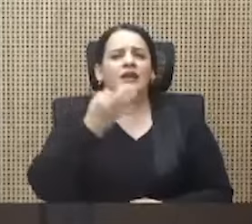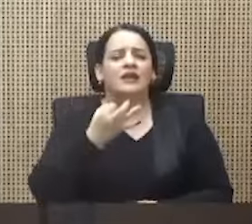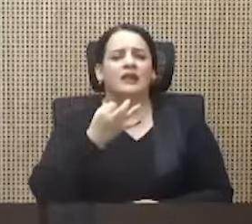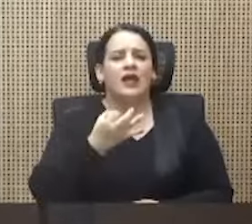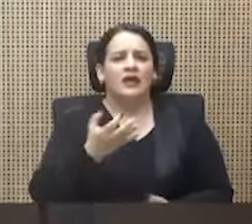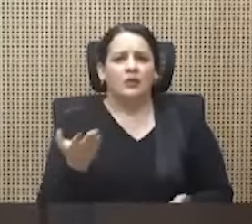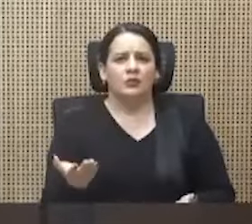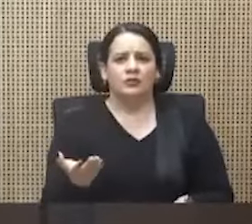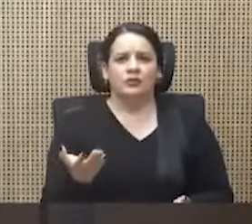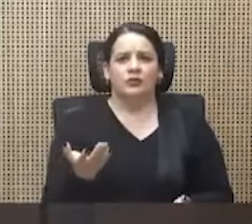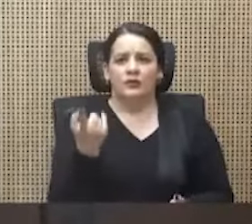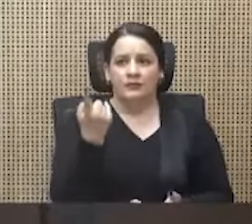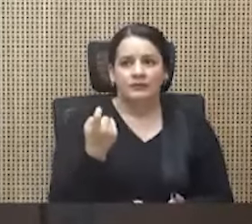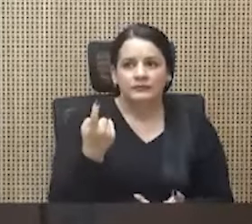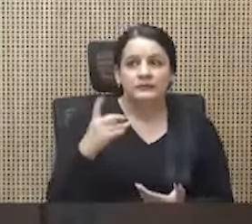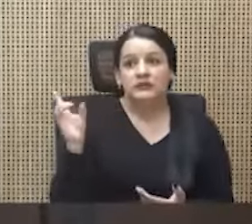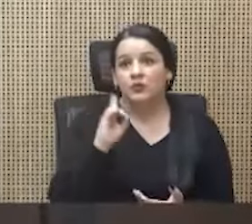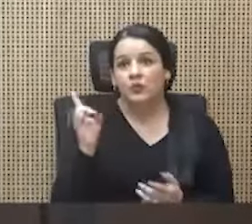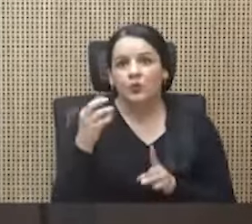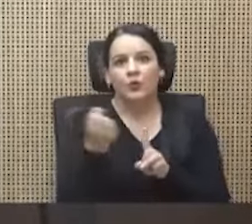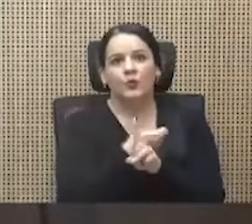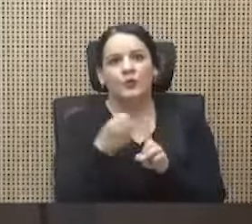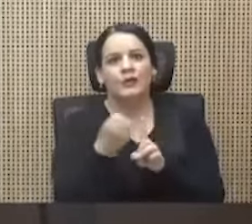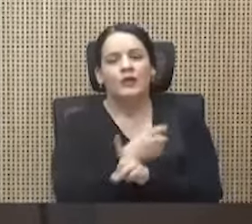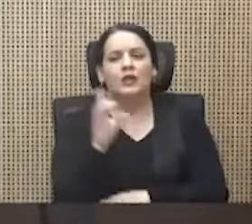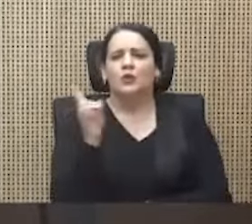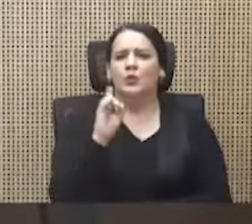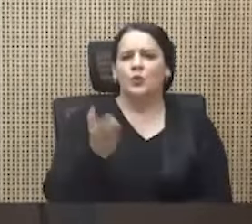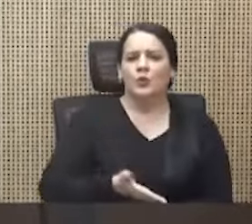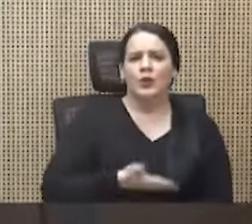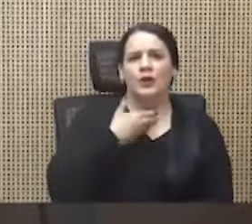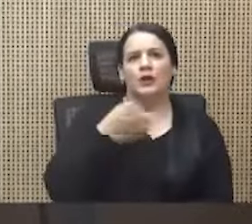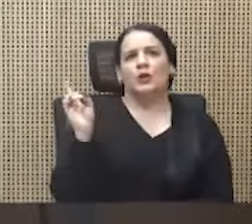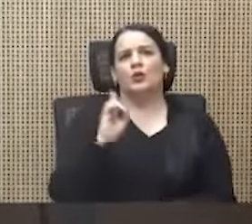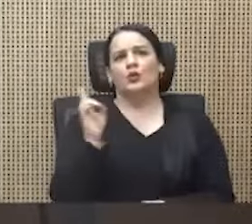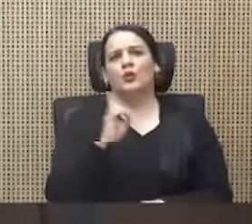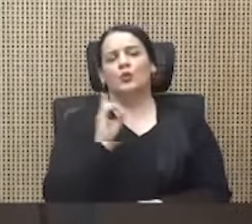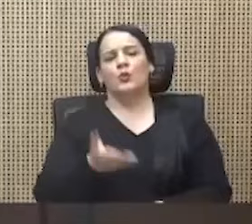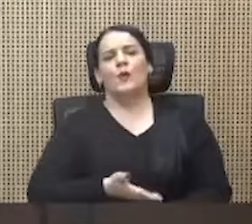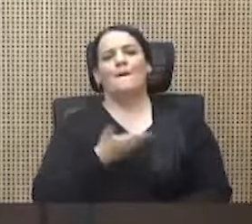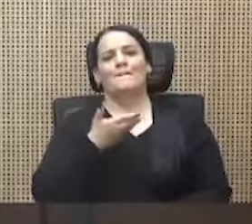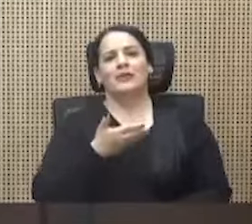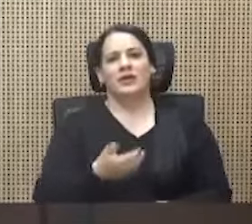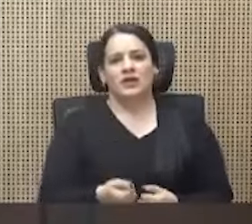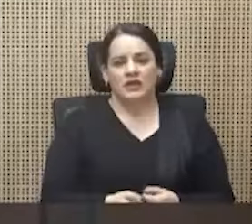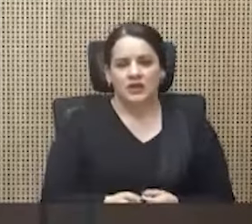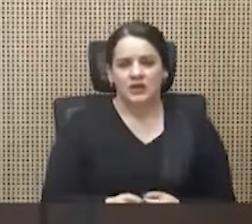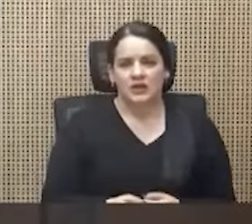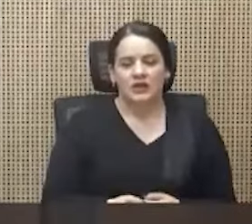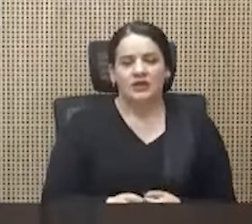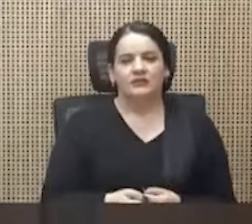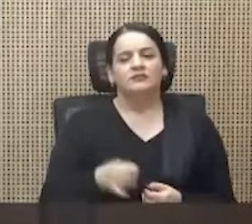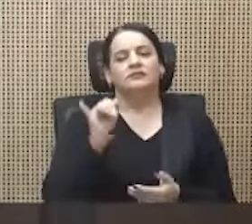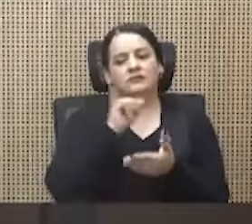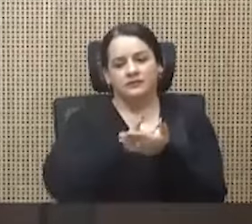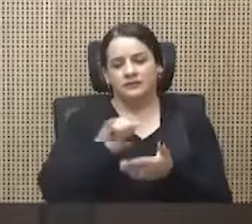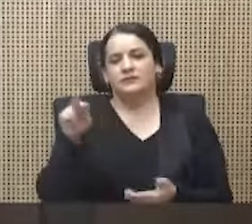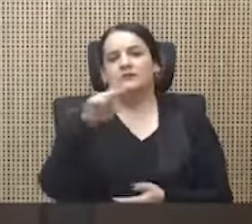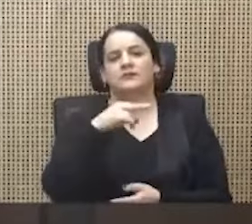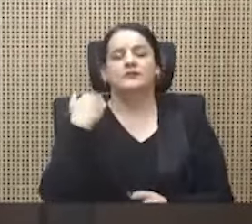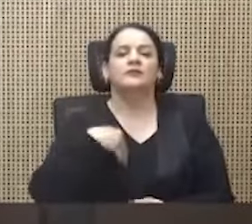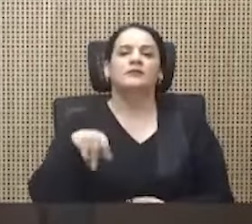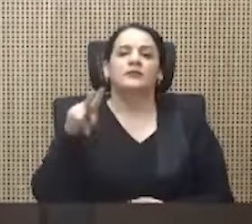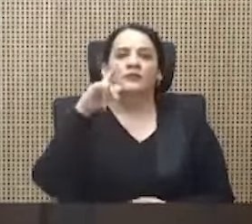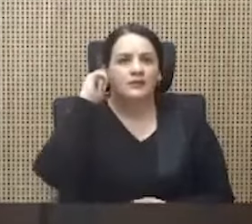las agresiones? ¿A dónde están las arrogancias? ¿A dónde están las prepotencias? Eso, compañeros y